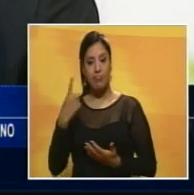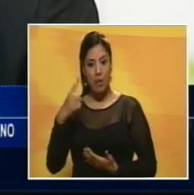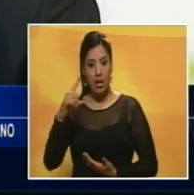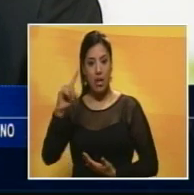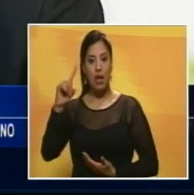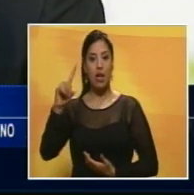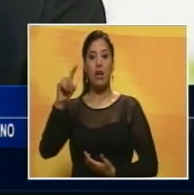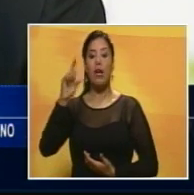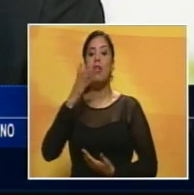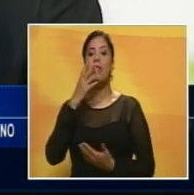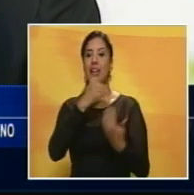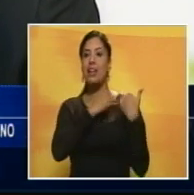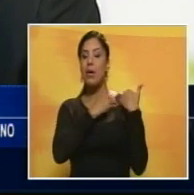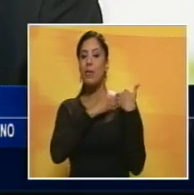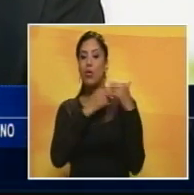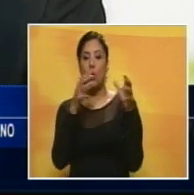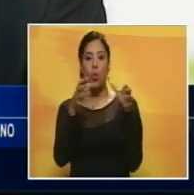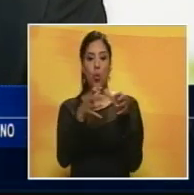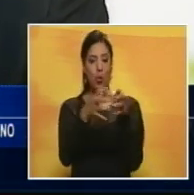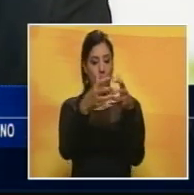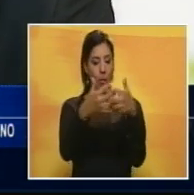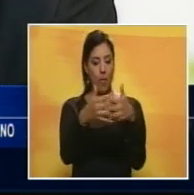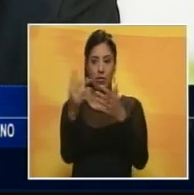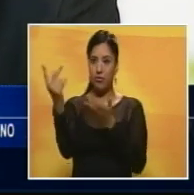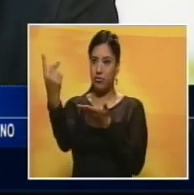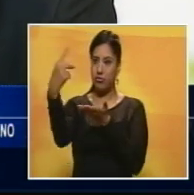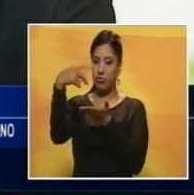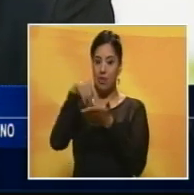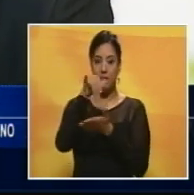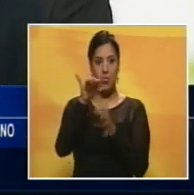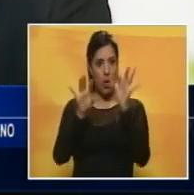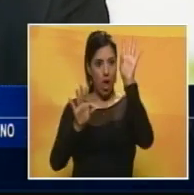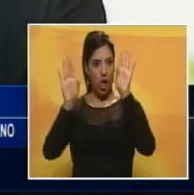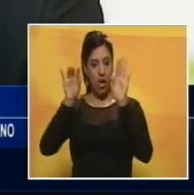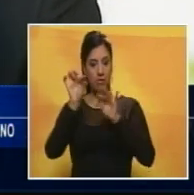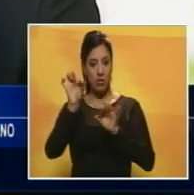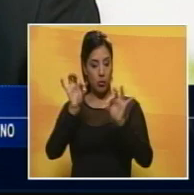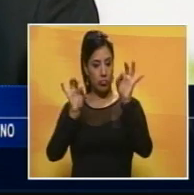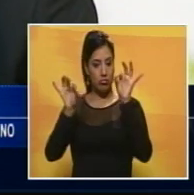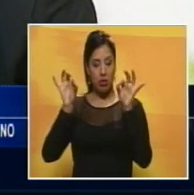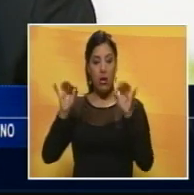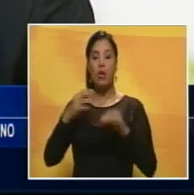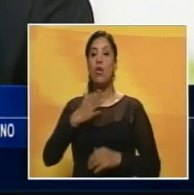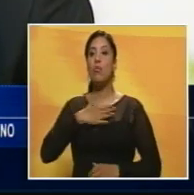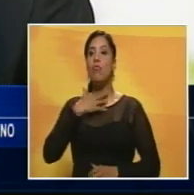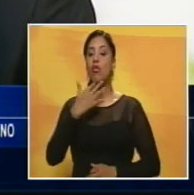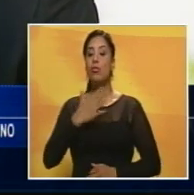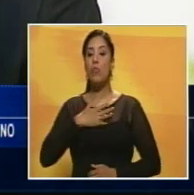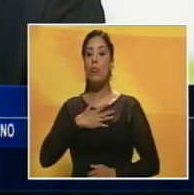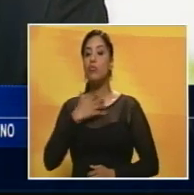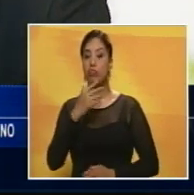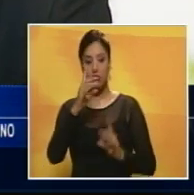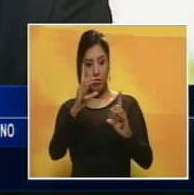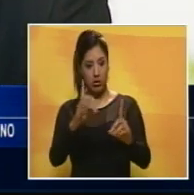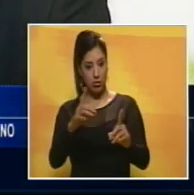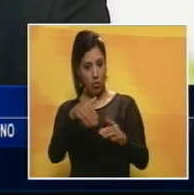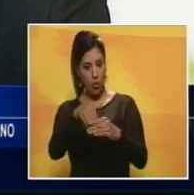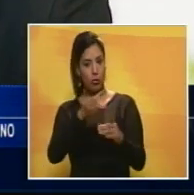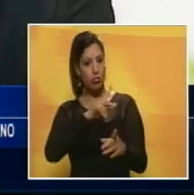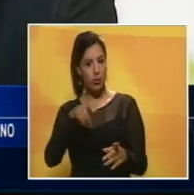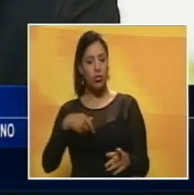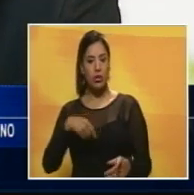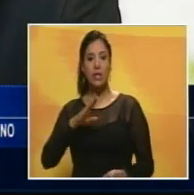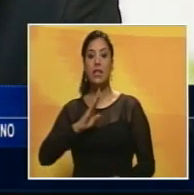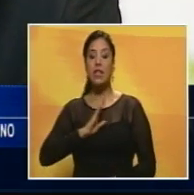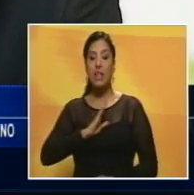hay representación del sector empresarial elegido por ustedes mismos y con voz propia y voto propio podemos